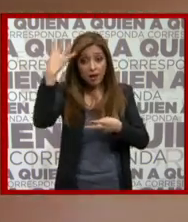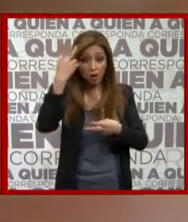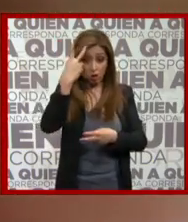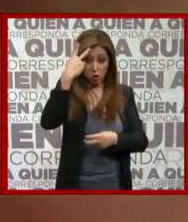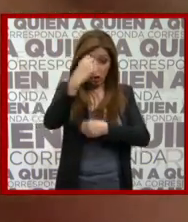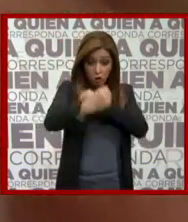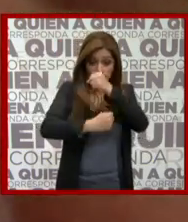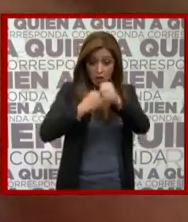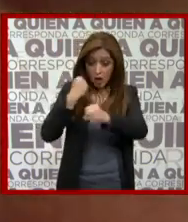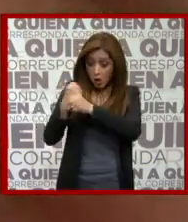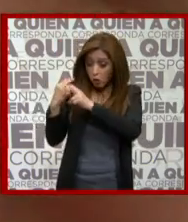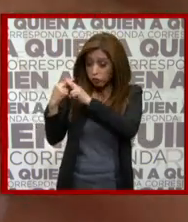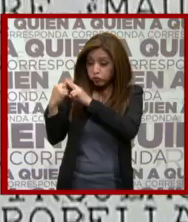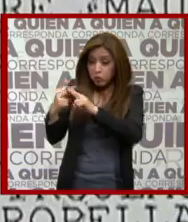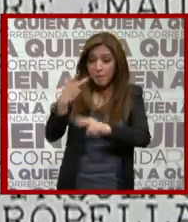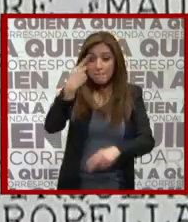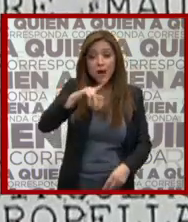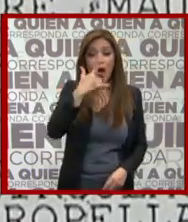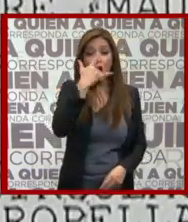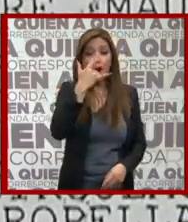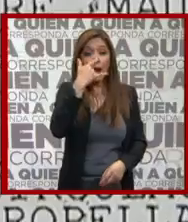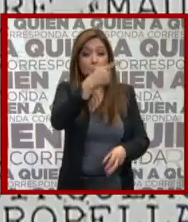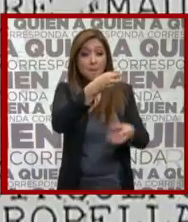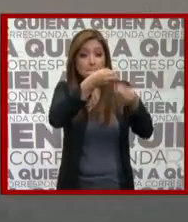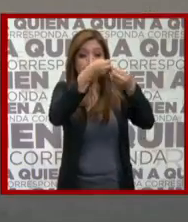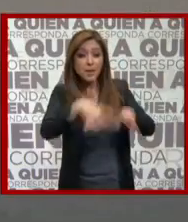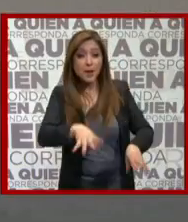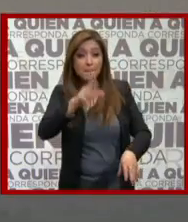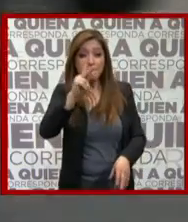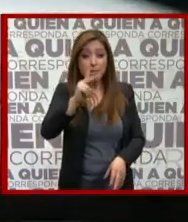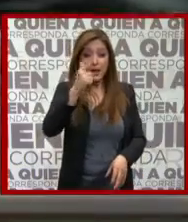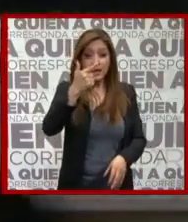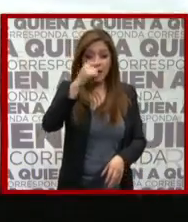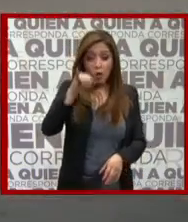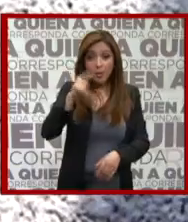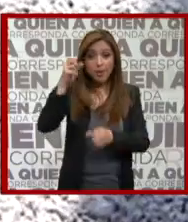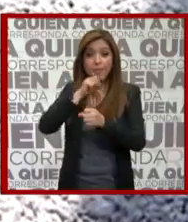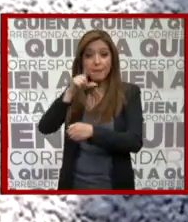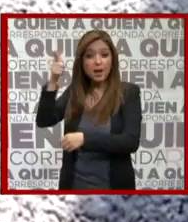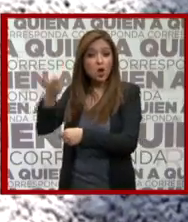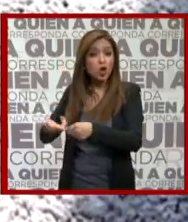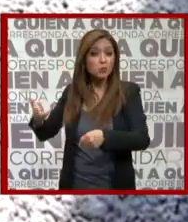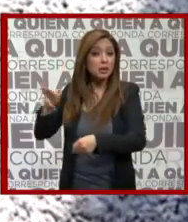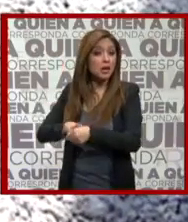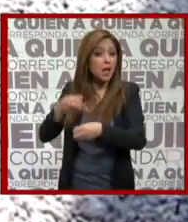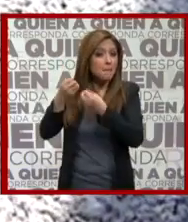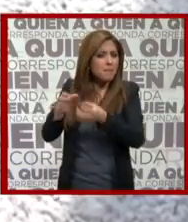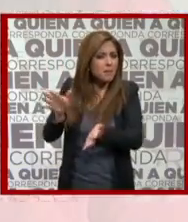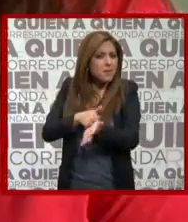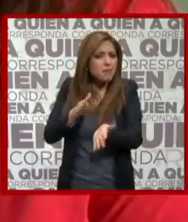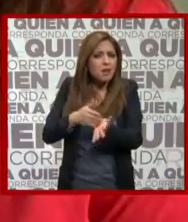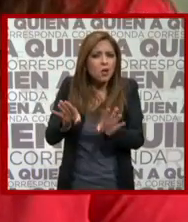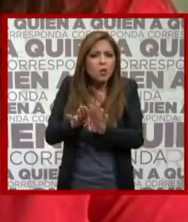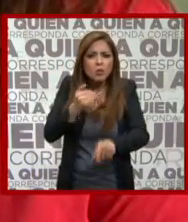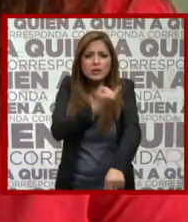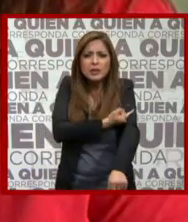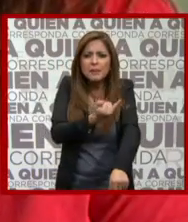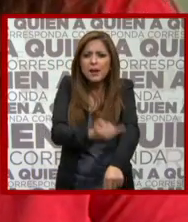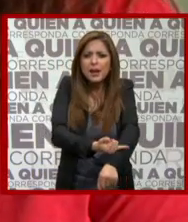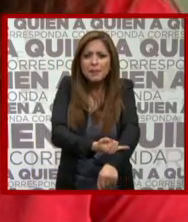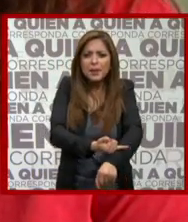refiere esta mujer que extrañamente su expediente se perdió entre el hospital de Joco y esta agencia del Ministerio Público en Iztapalapa. Me dicen